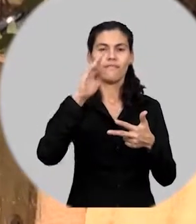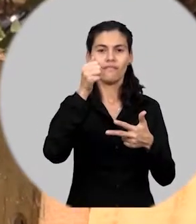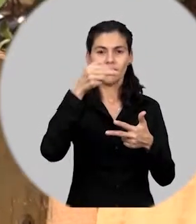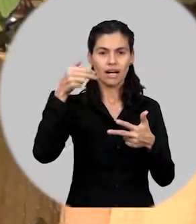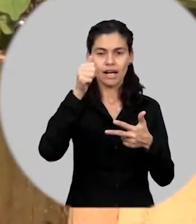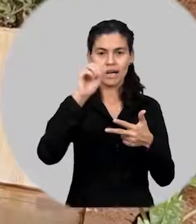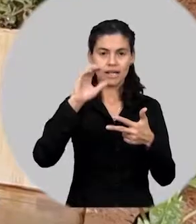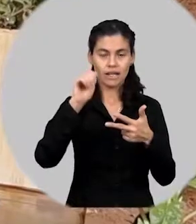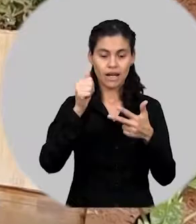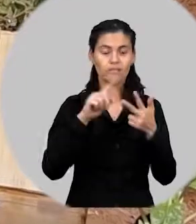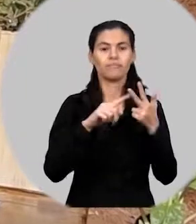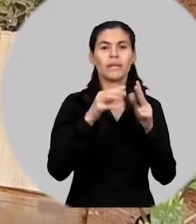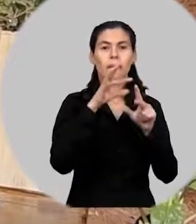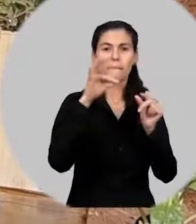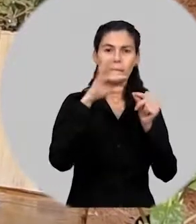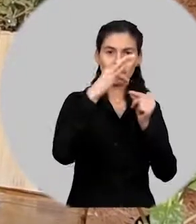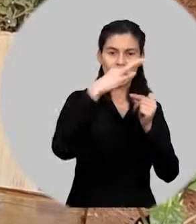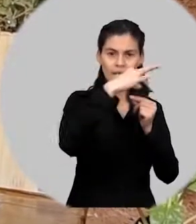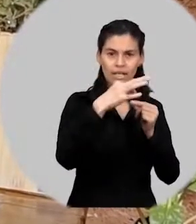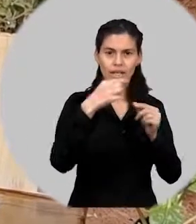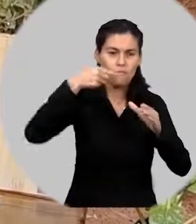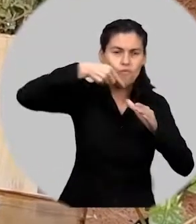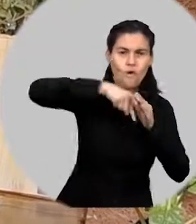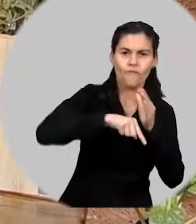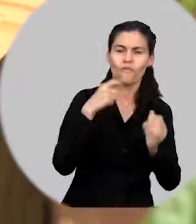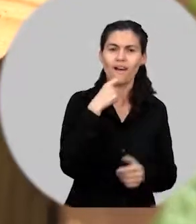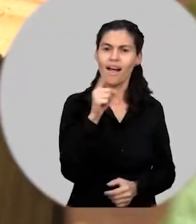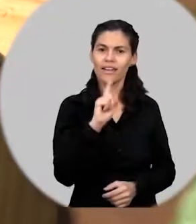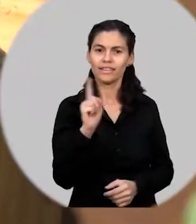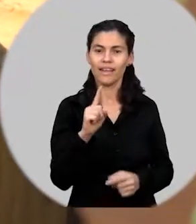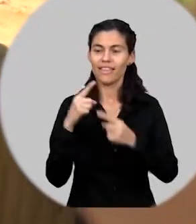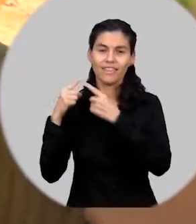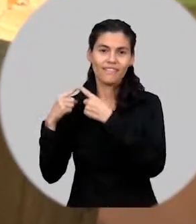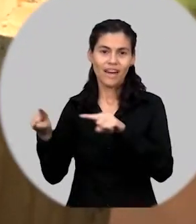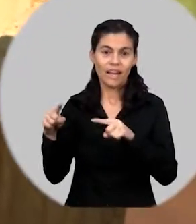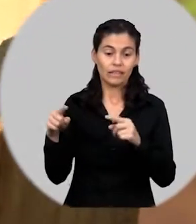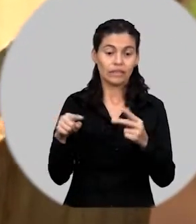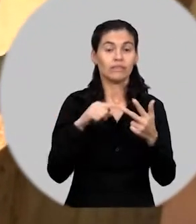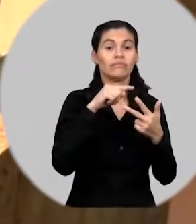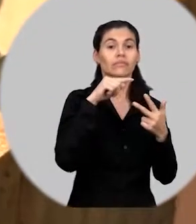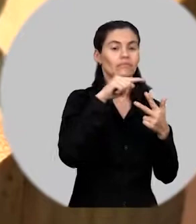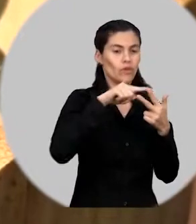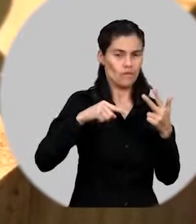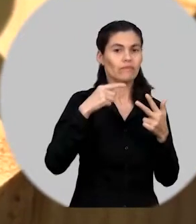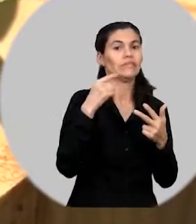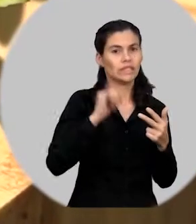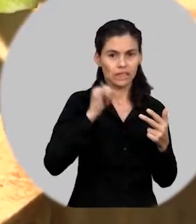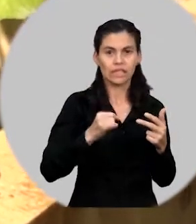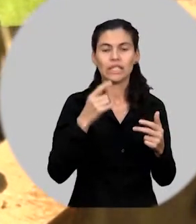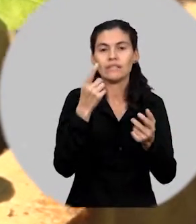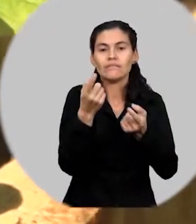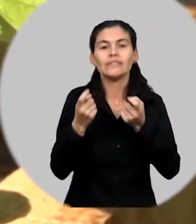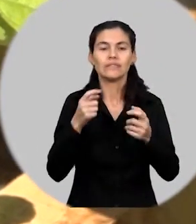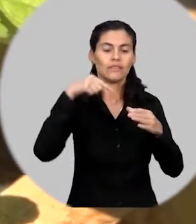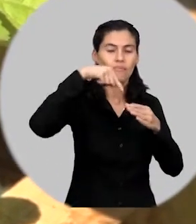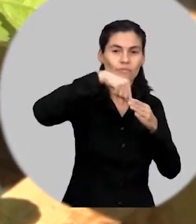perejil. Estas variedades no necesitan mucha profundidad, a excepción de la albahaca y el orégano, que sí, también